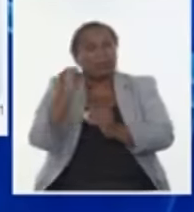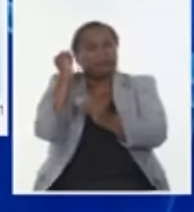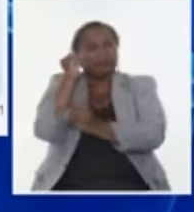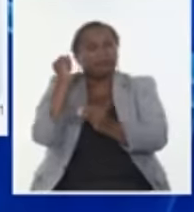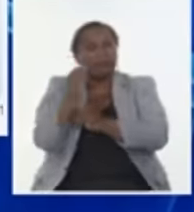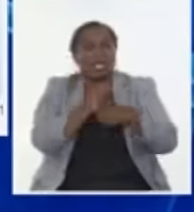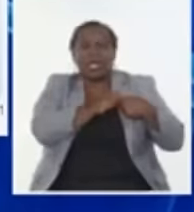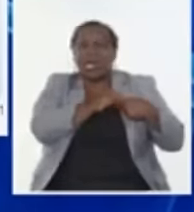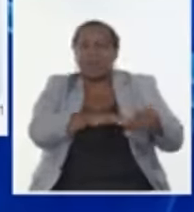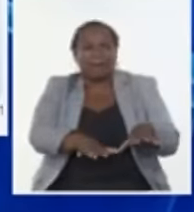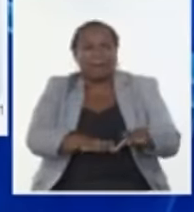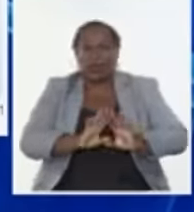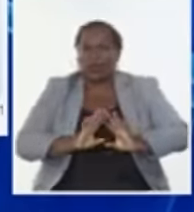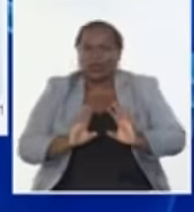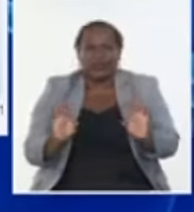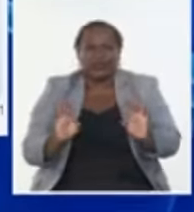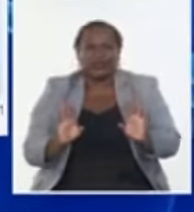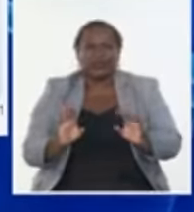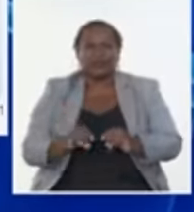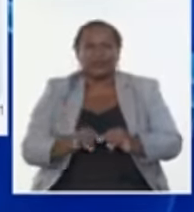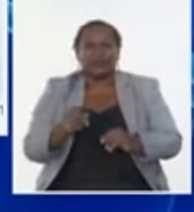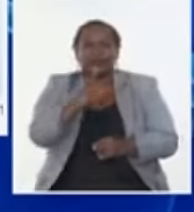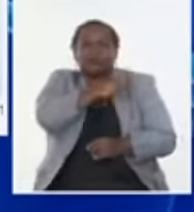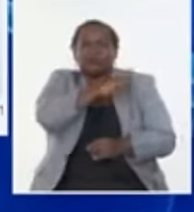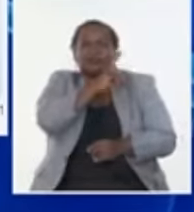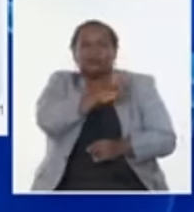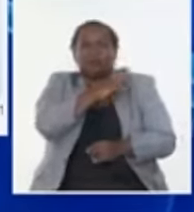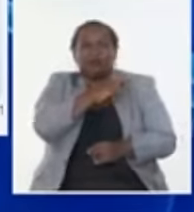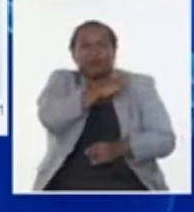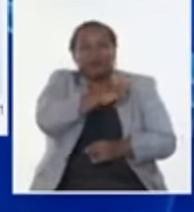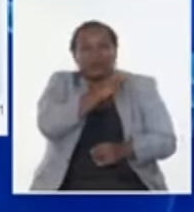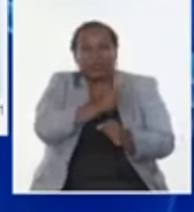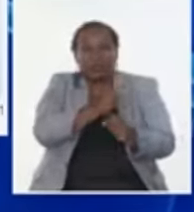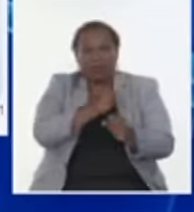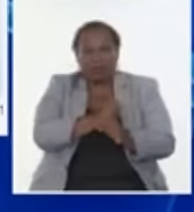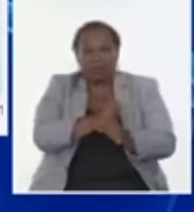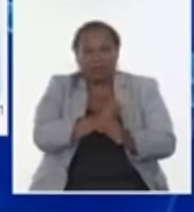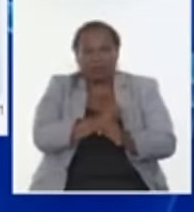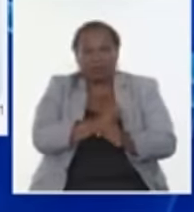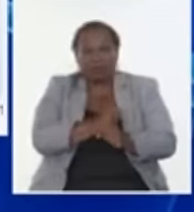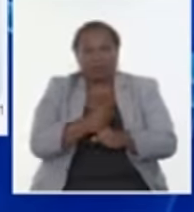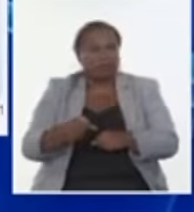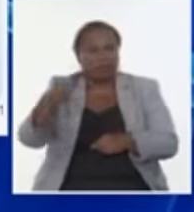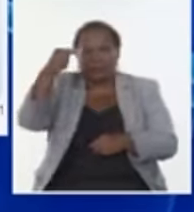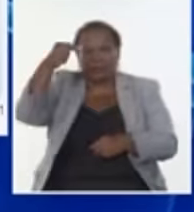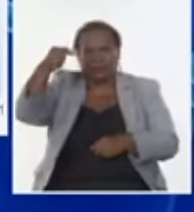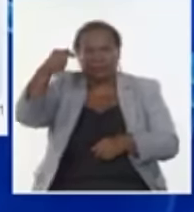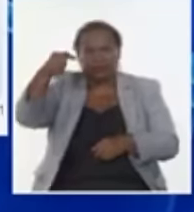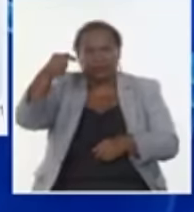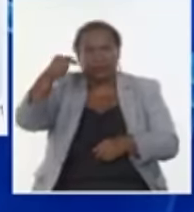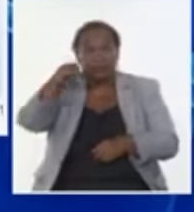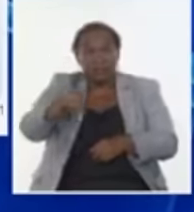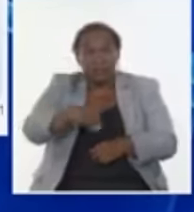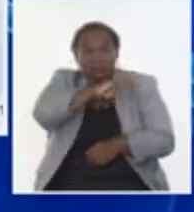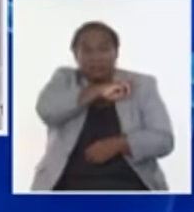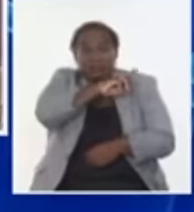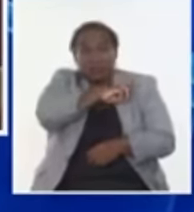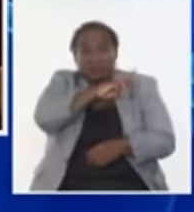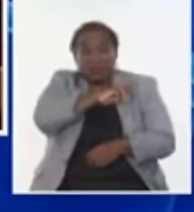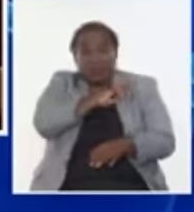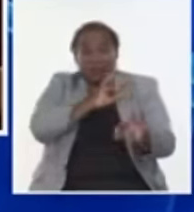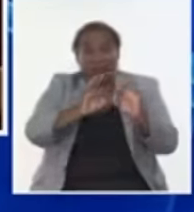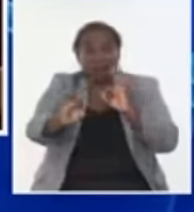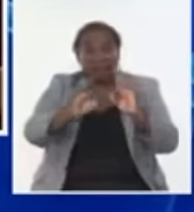ejemplaridad de directivos, funcionarios y trabajadores, que son los que tienen la responsabilidad de preservar